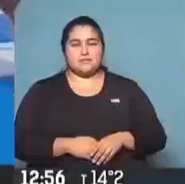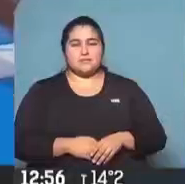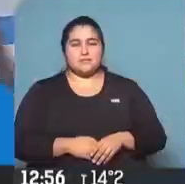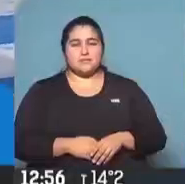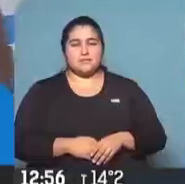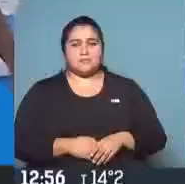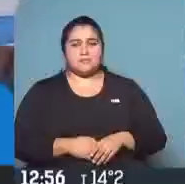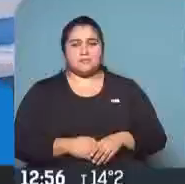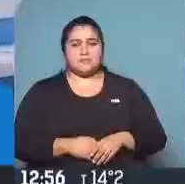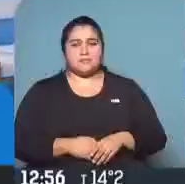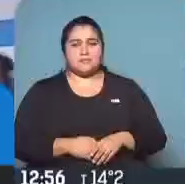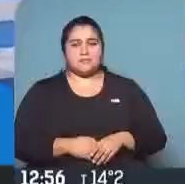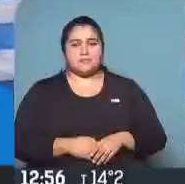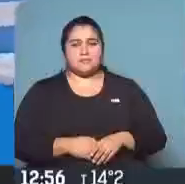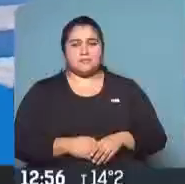i